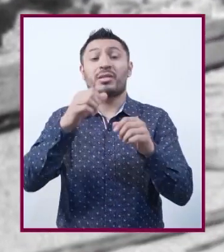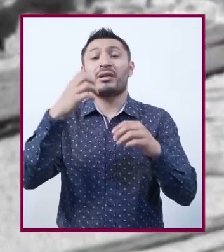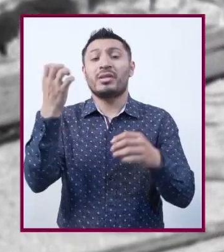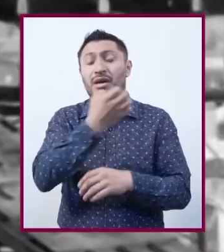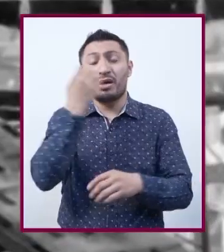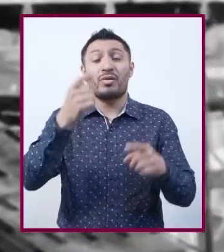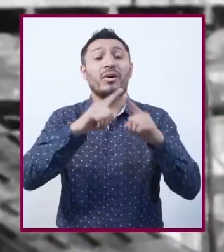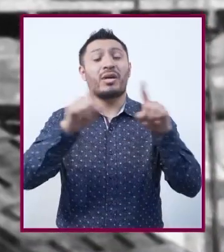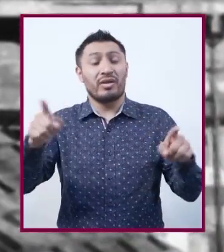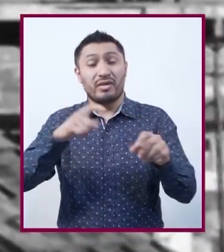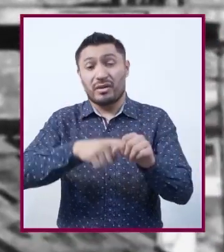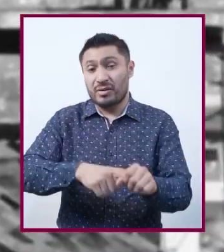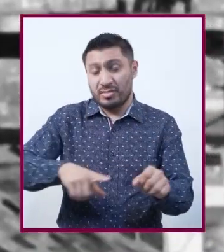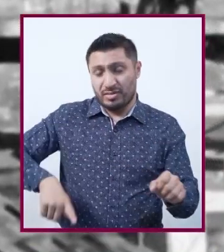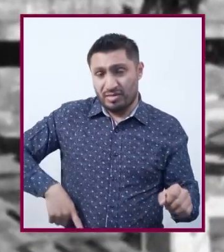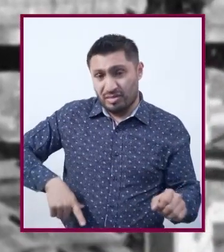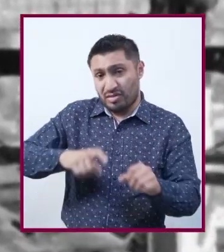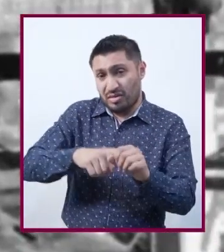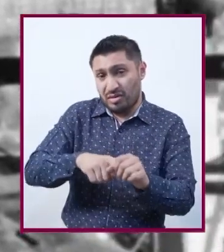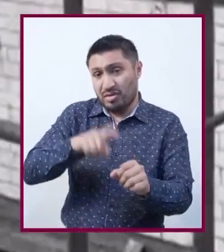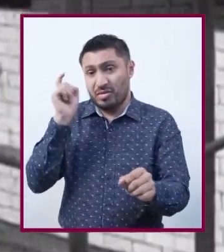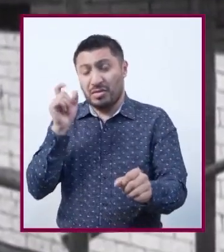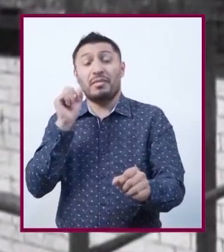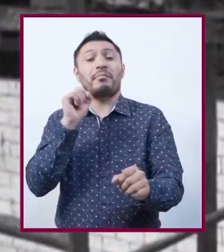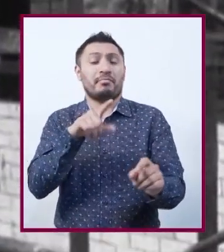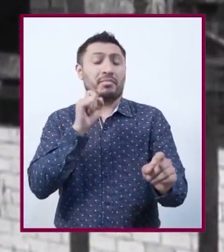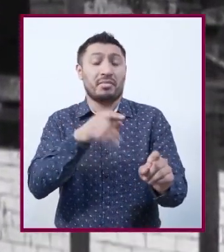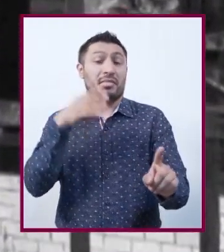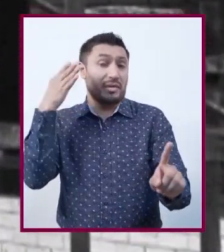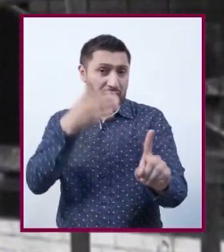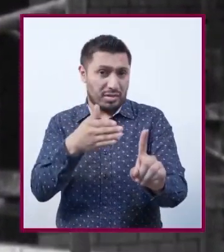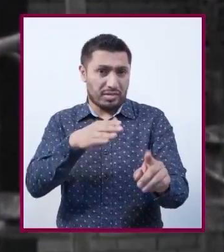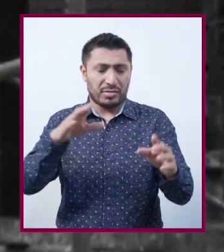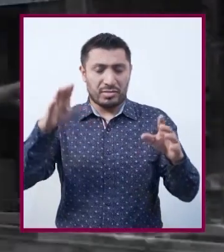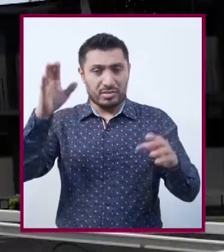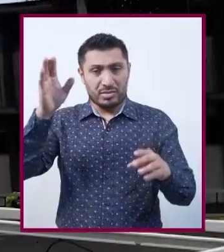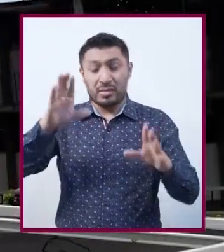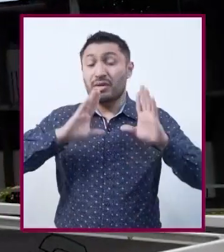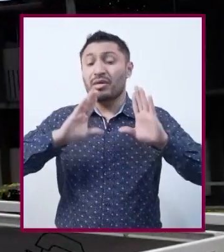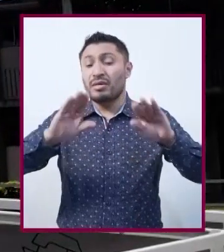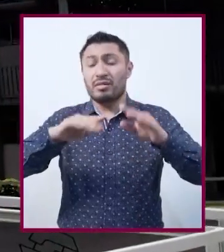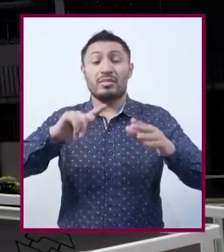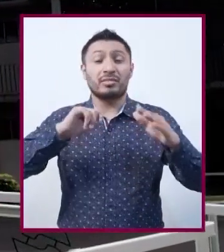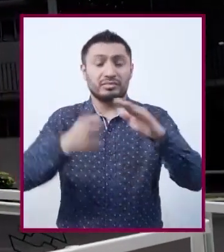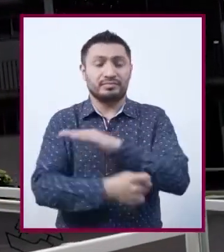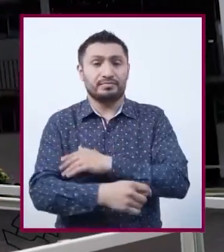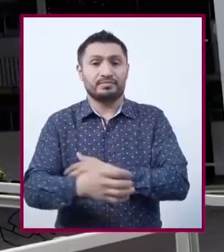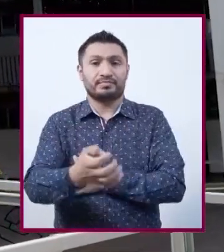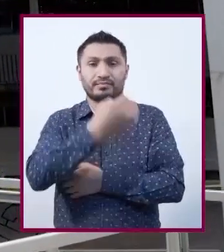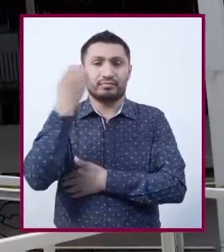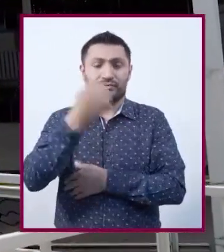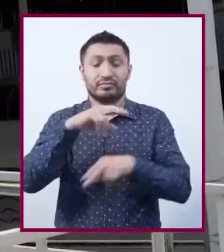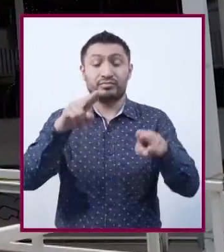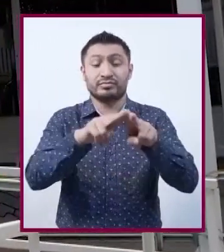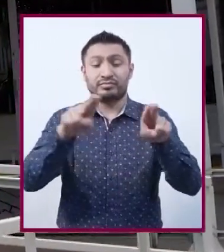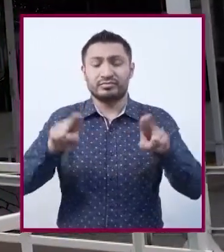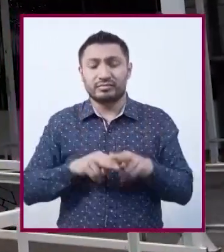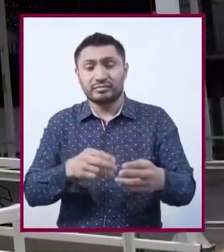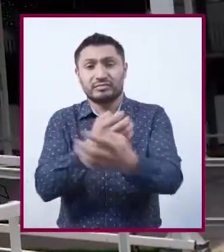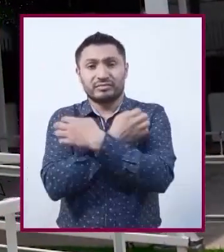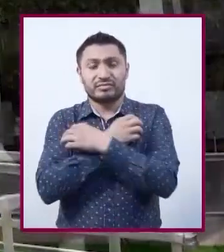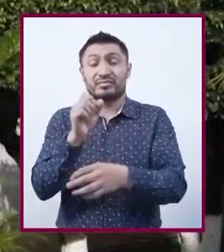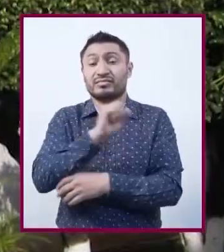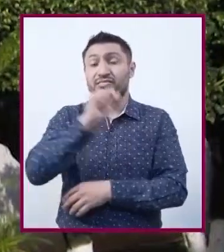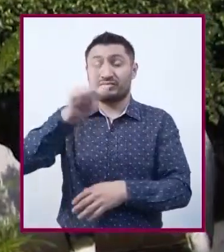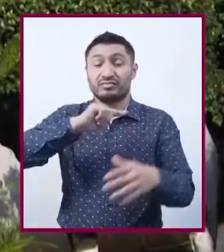institución descentralizada del Estado con el mismo objetivo de formar técnicos, el Colegio Nacional de Educación Profesional